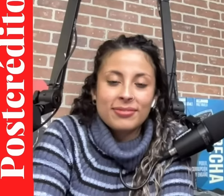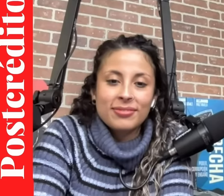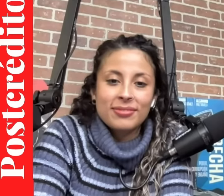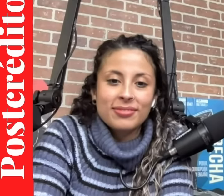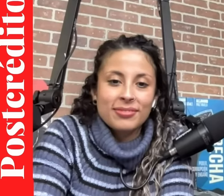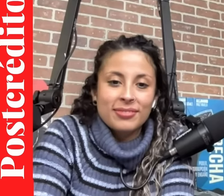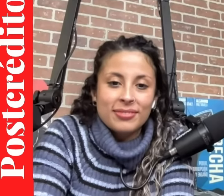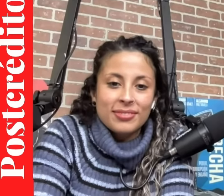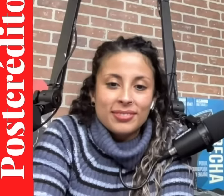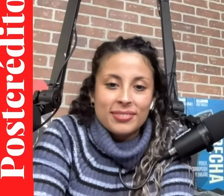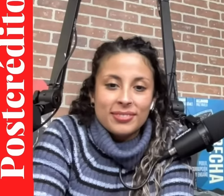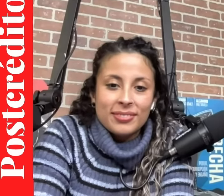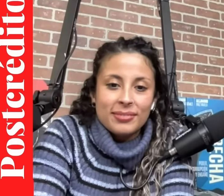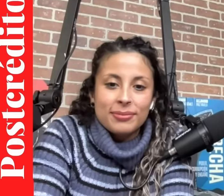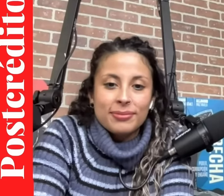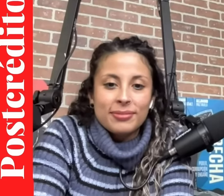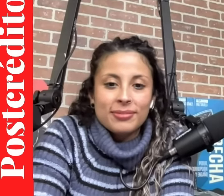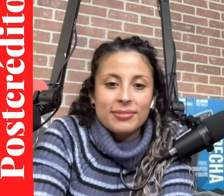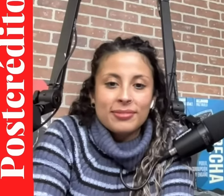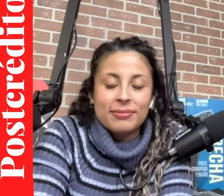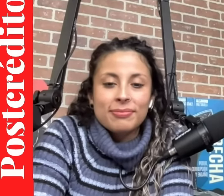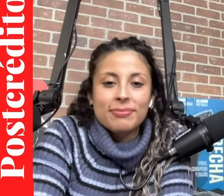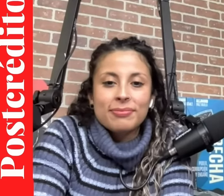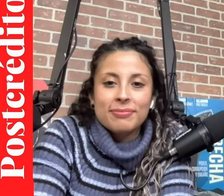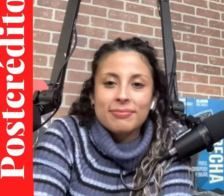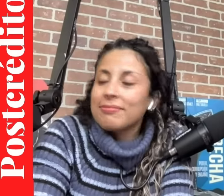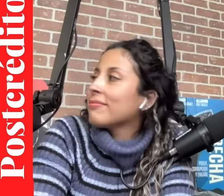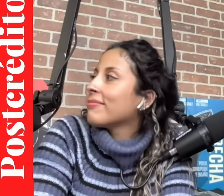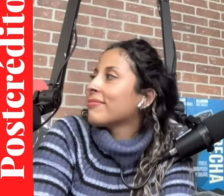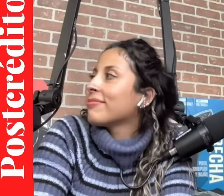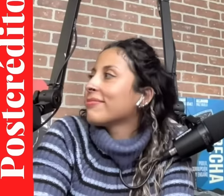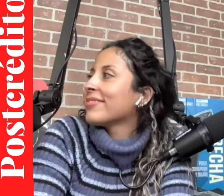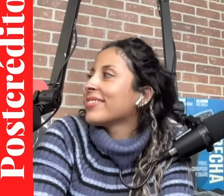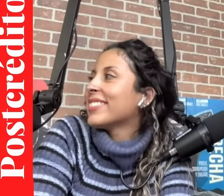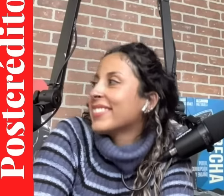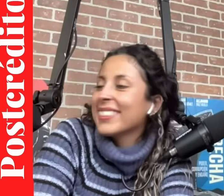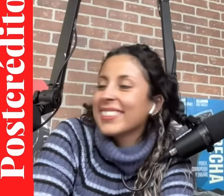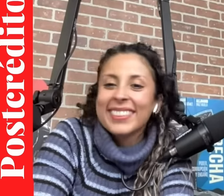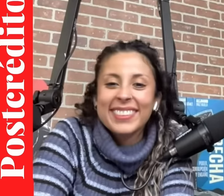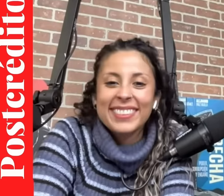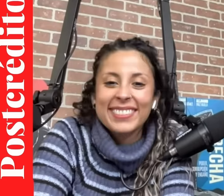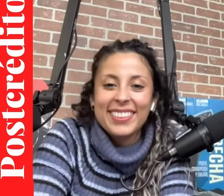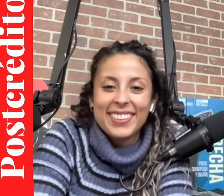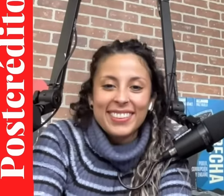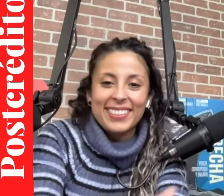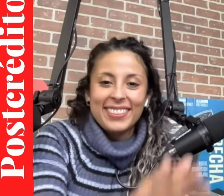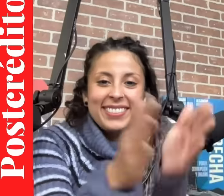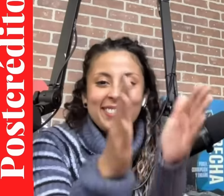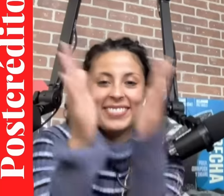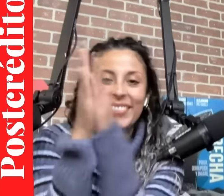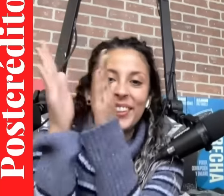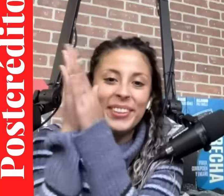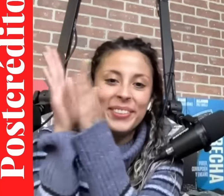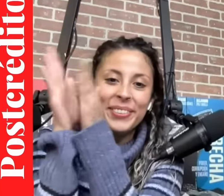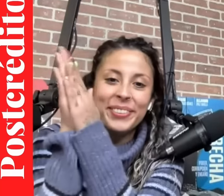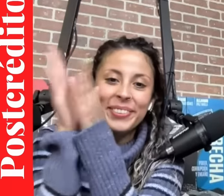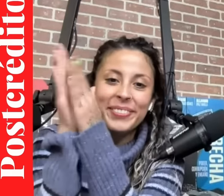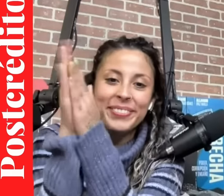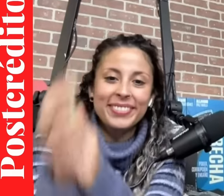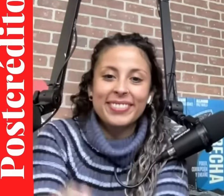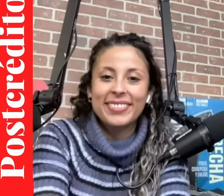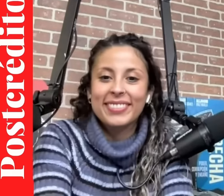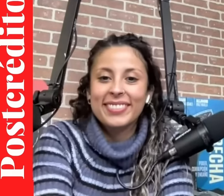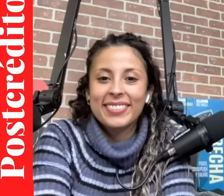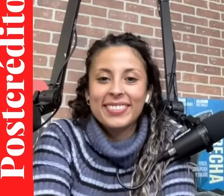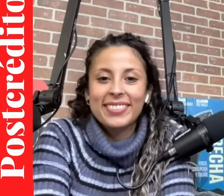veíamos para acá bombitas eh dice Dani que aplausos también para Pau que la hace sufrir Si hubier